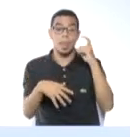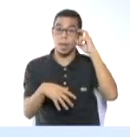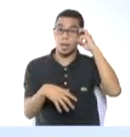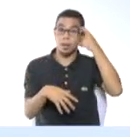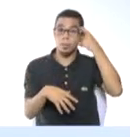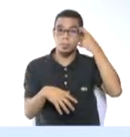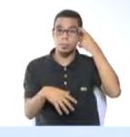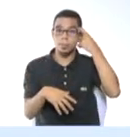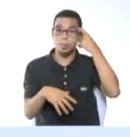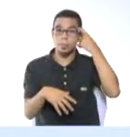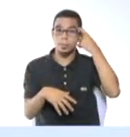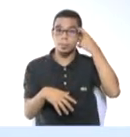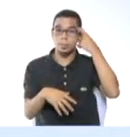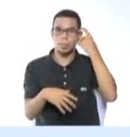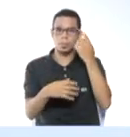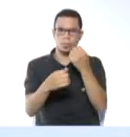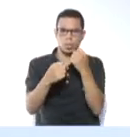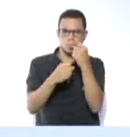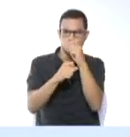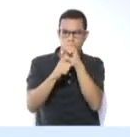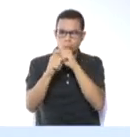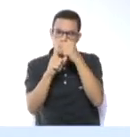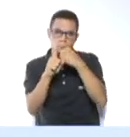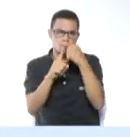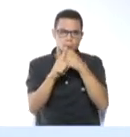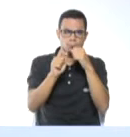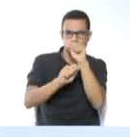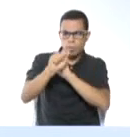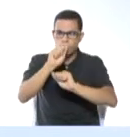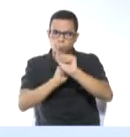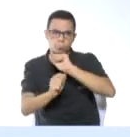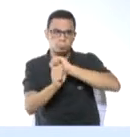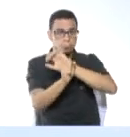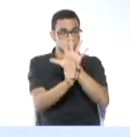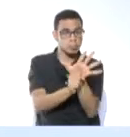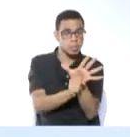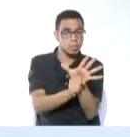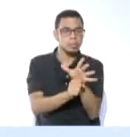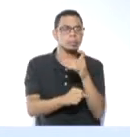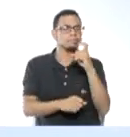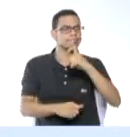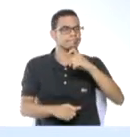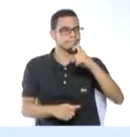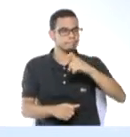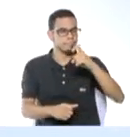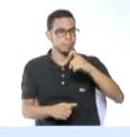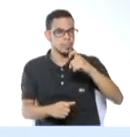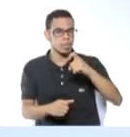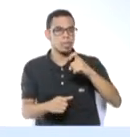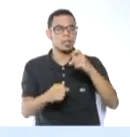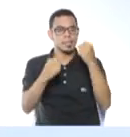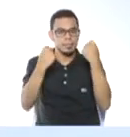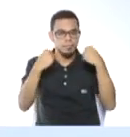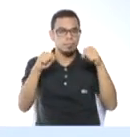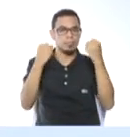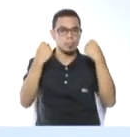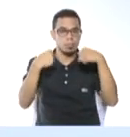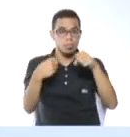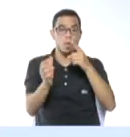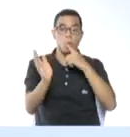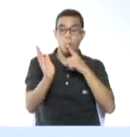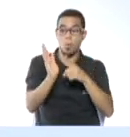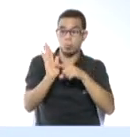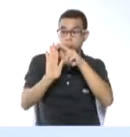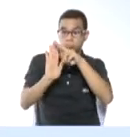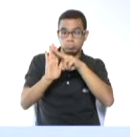que continuamos frente a la batalla de la COVID-19 y por ello es necesario que reforcemos todas y cada una de